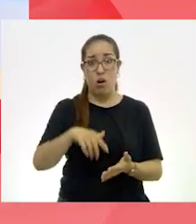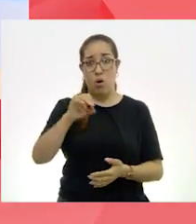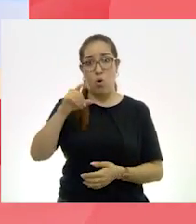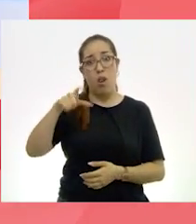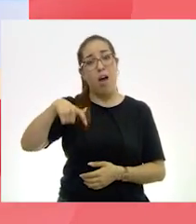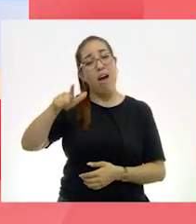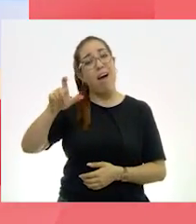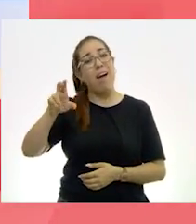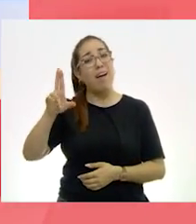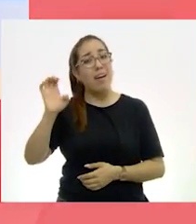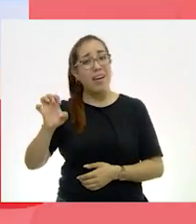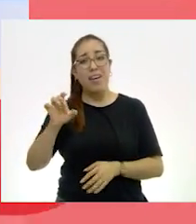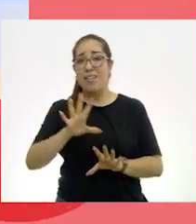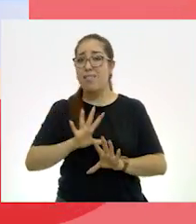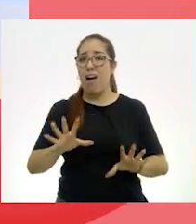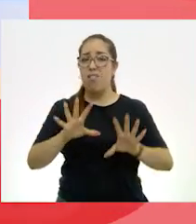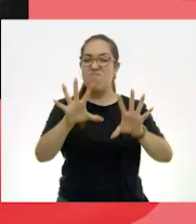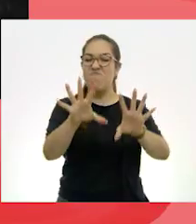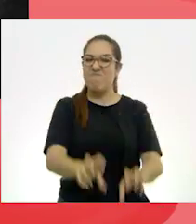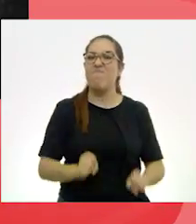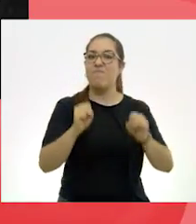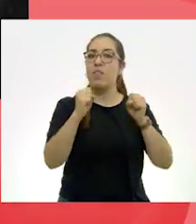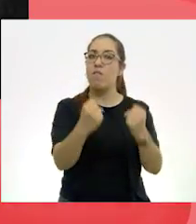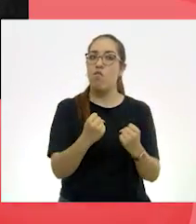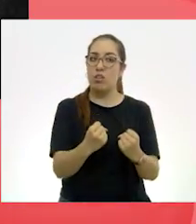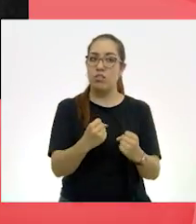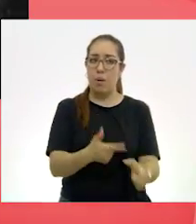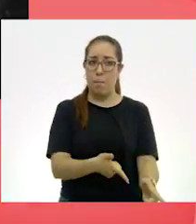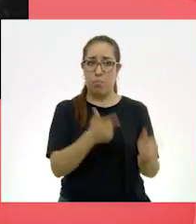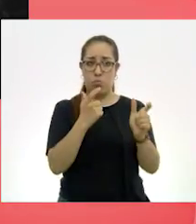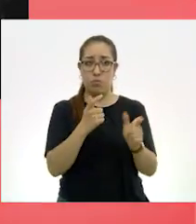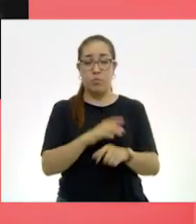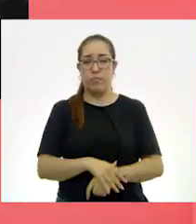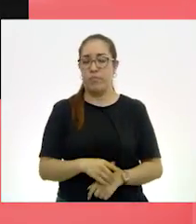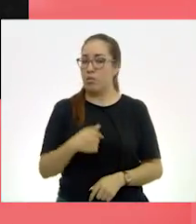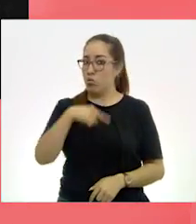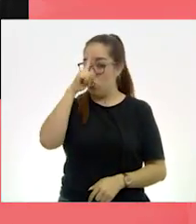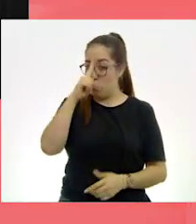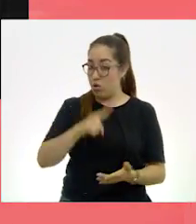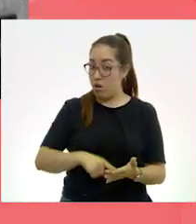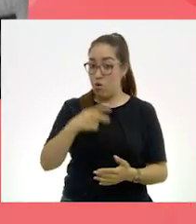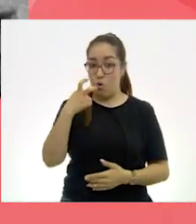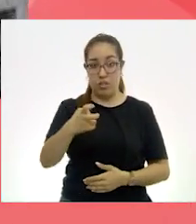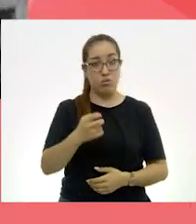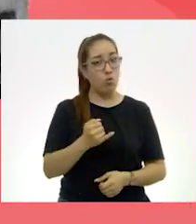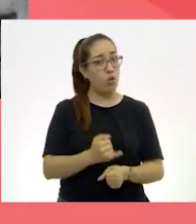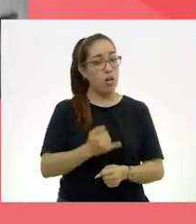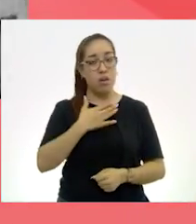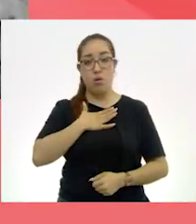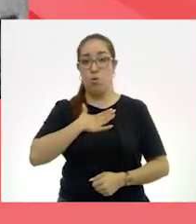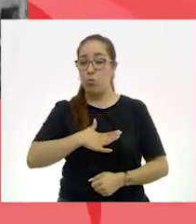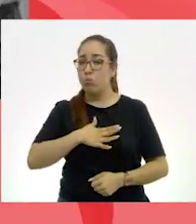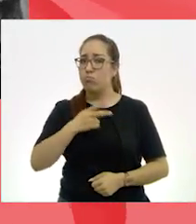apoderaron de ellos por la fuerza. Y creo que esas injusticias, esos